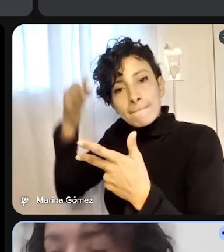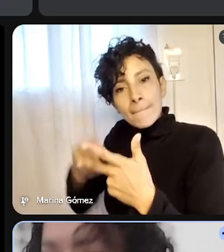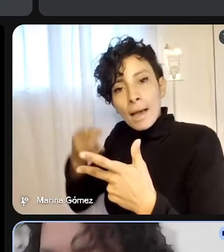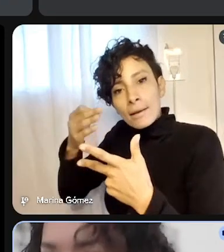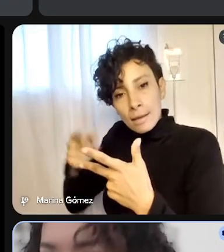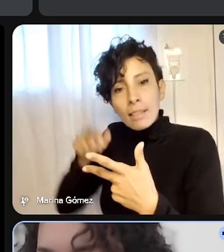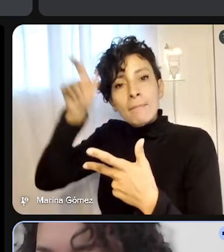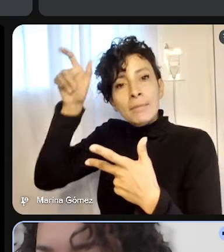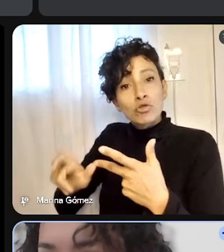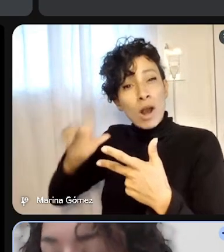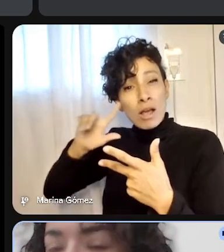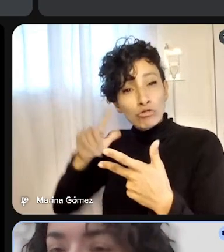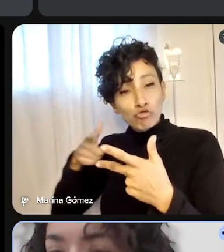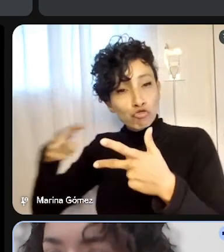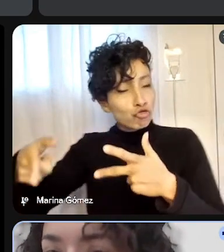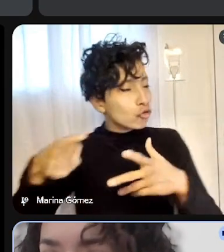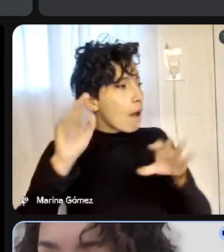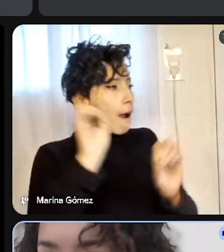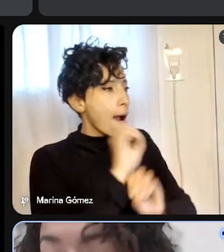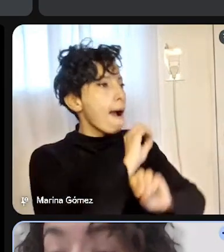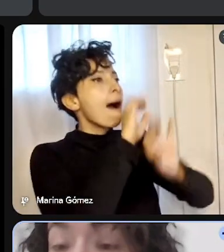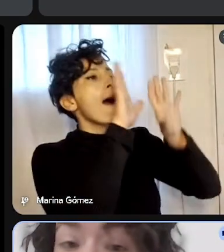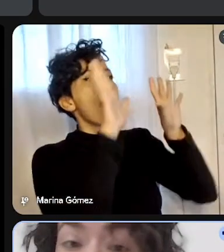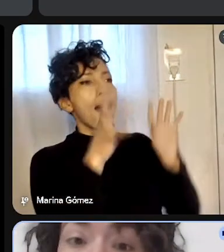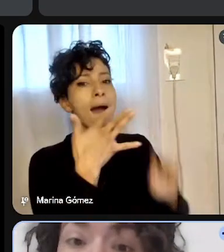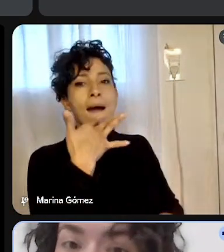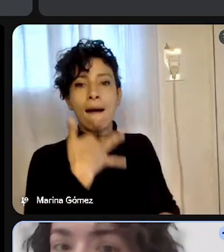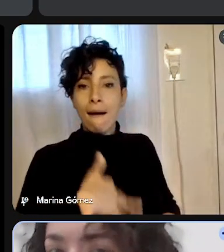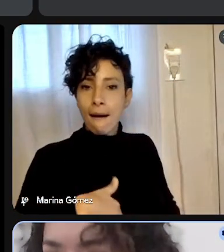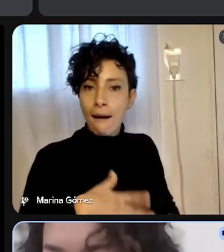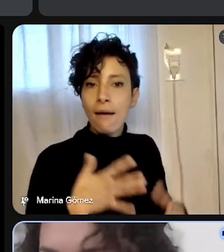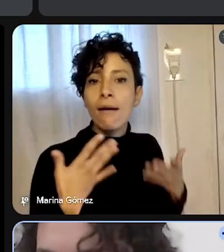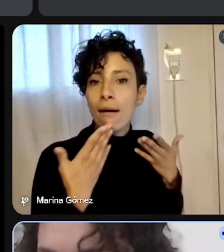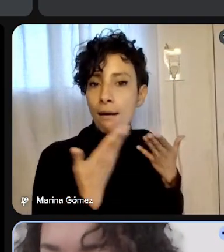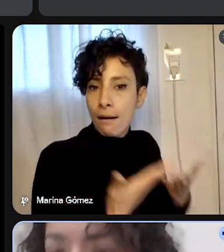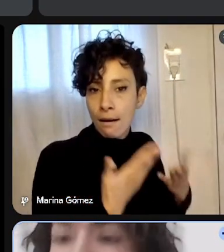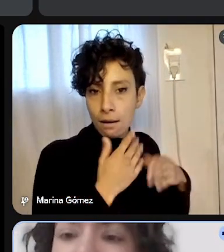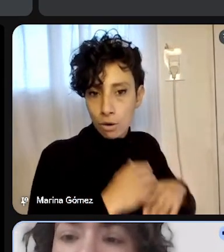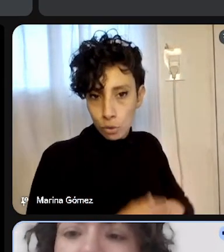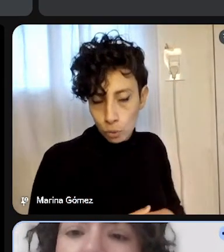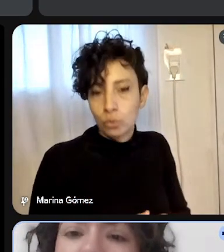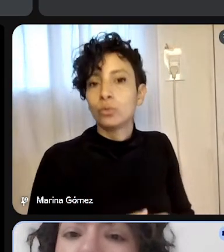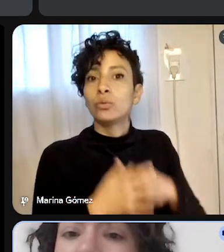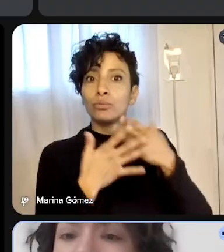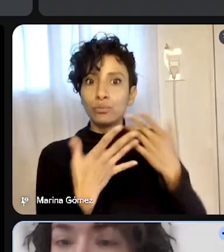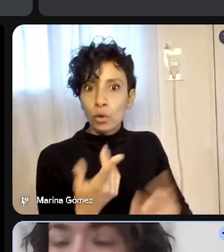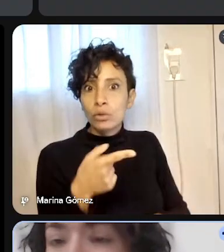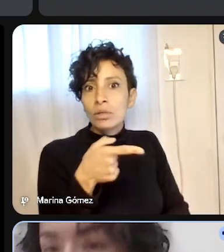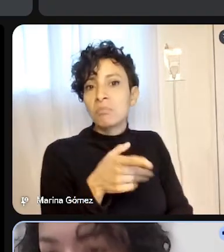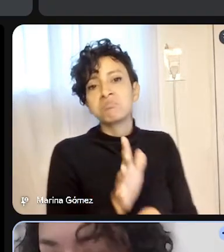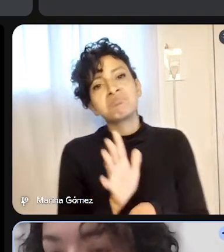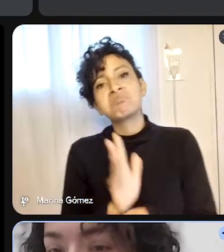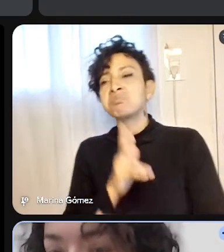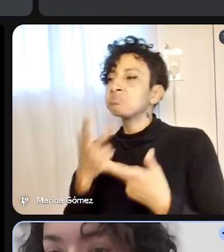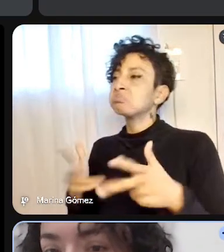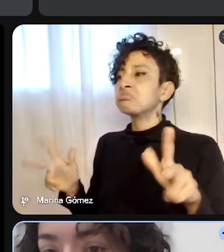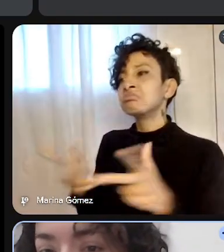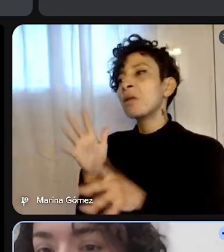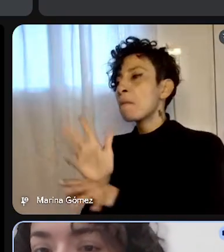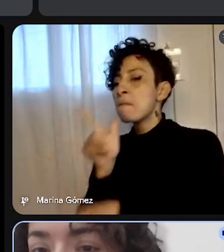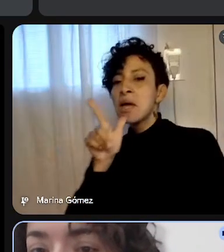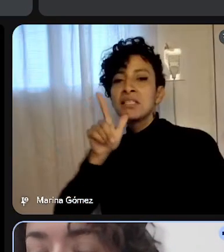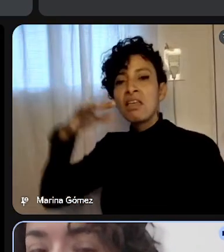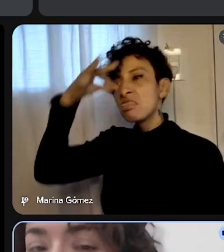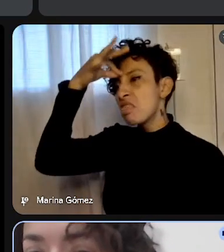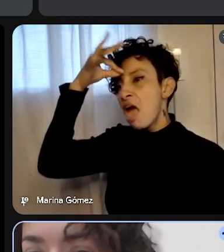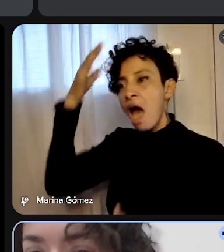sorda entienda qué es lo que queremos decir en el caso que lo hagamos, que no sea un mero espectáculo.